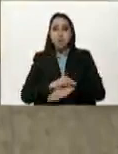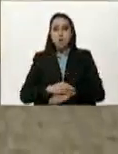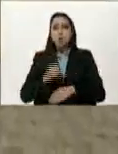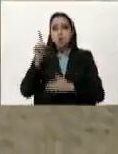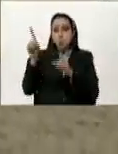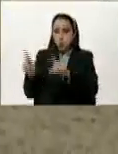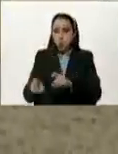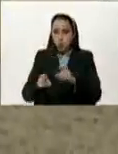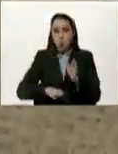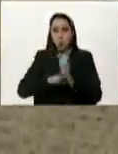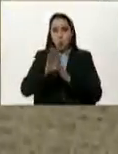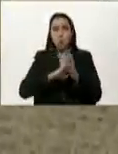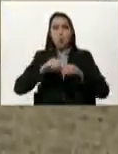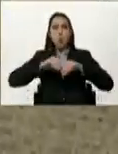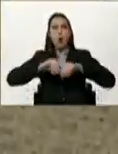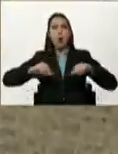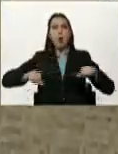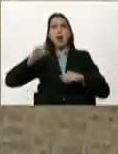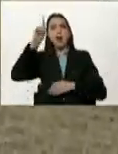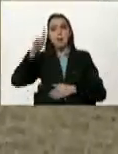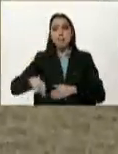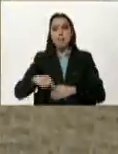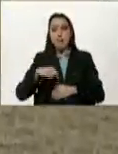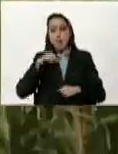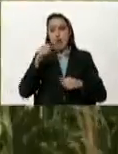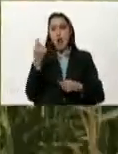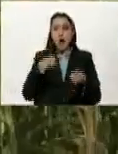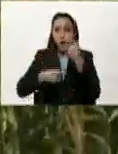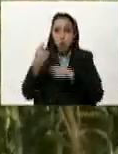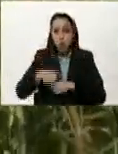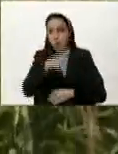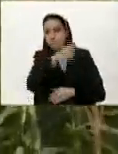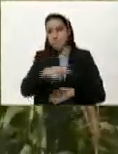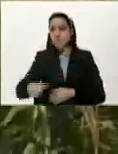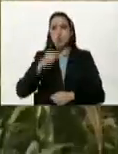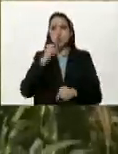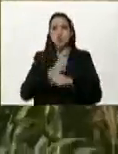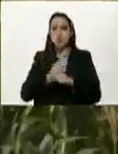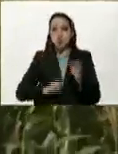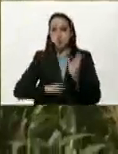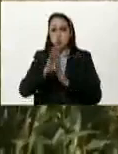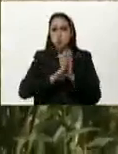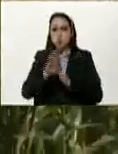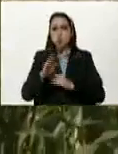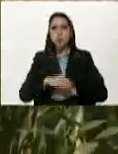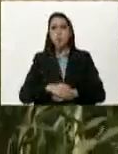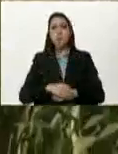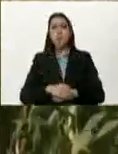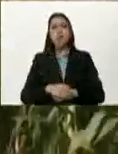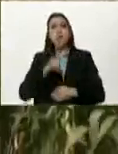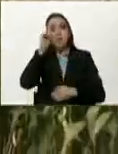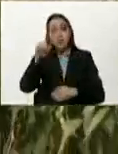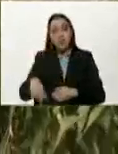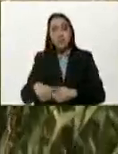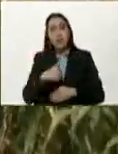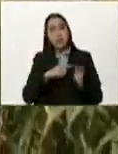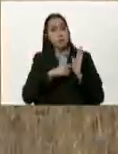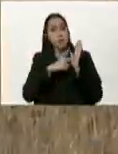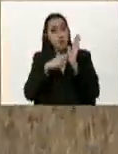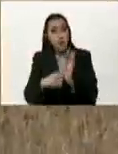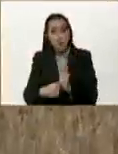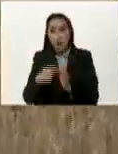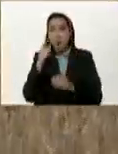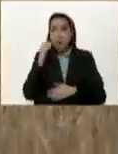productiva y tierra y la asociación de productores apro soy acá pero que se hará presidente presentarle al